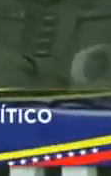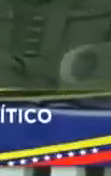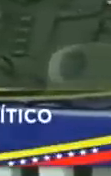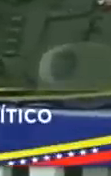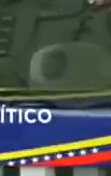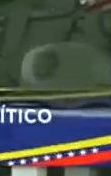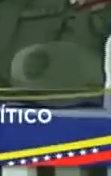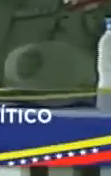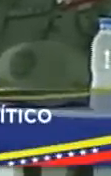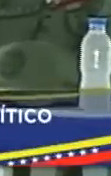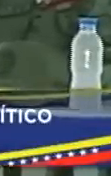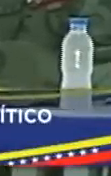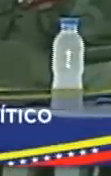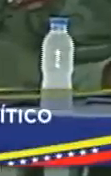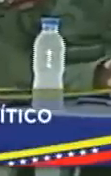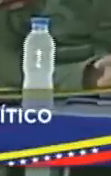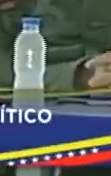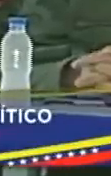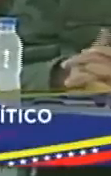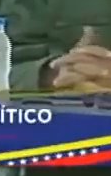y afinando detalles.